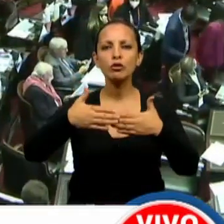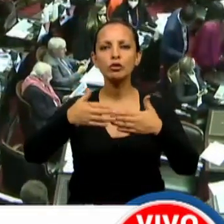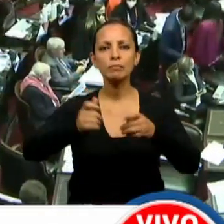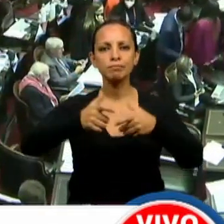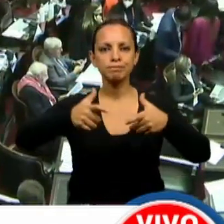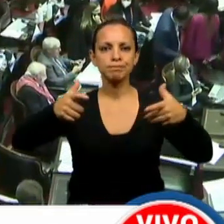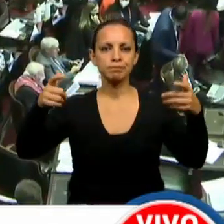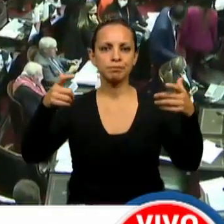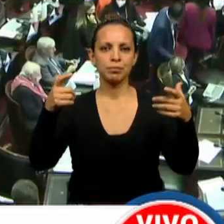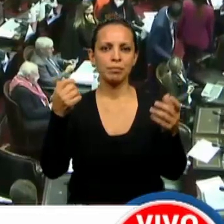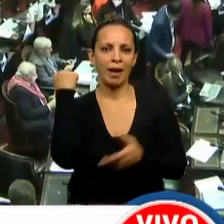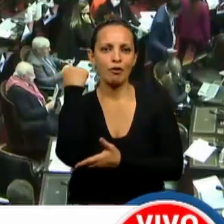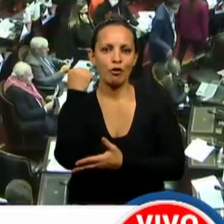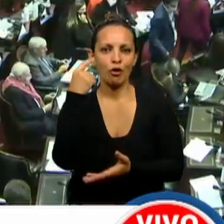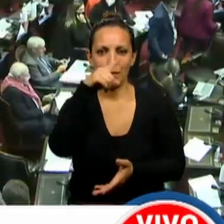economía nacional,